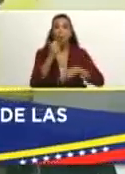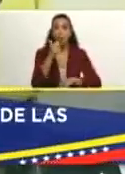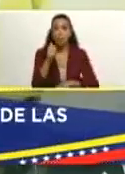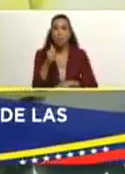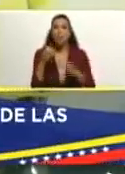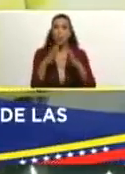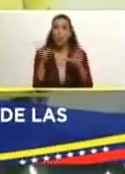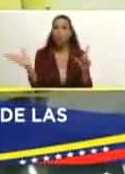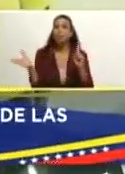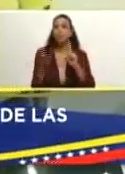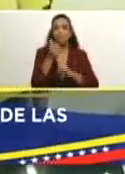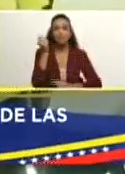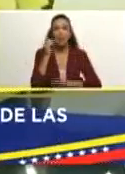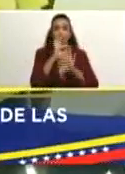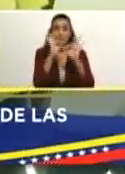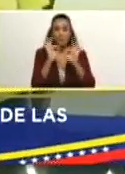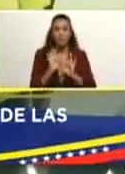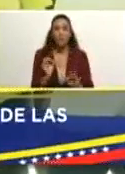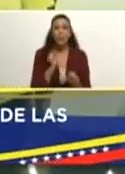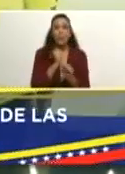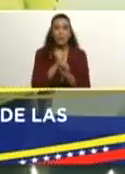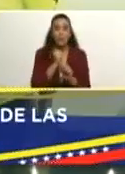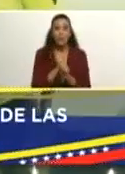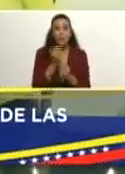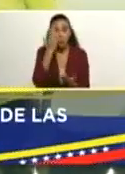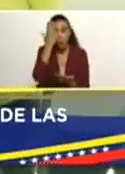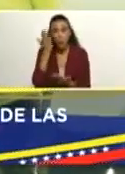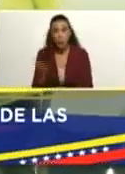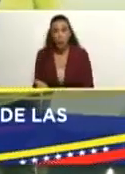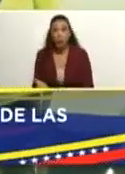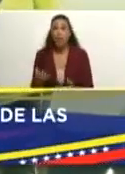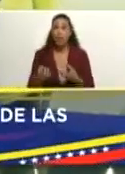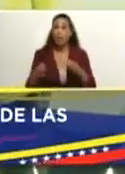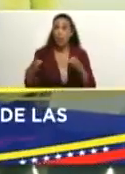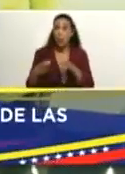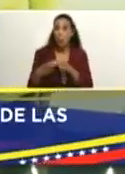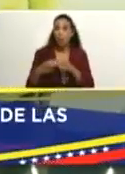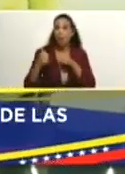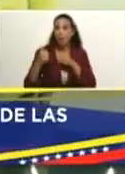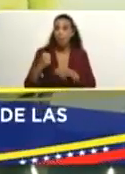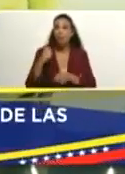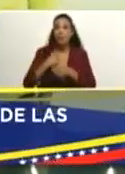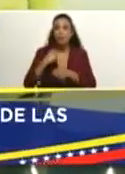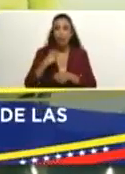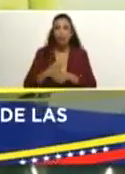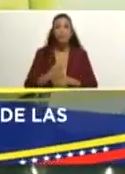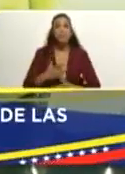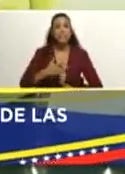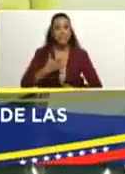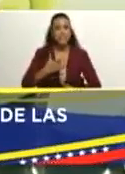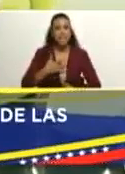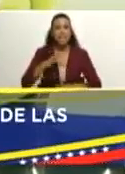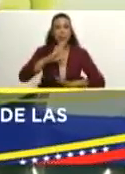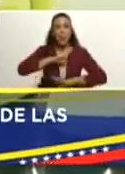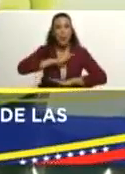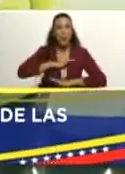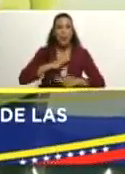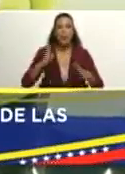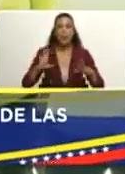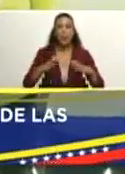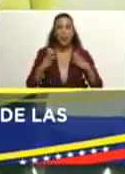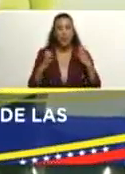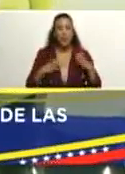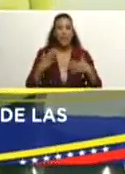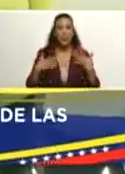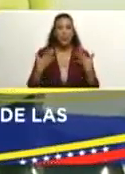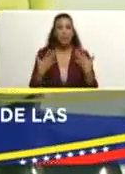esto se logra a través de usted y de su gran equipo de trabajo. De verdad que nos sentimos súper contentas. Sí, se ha